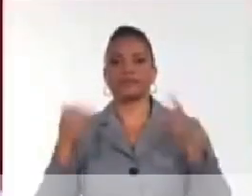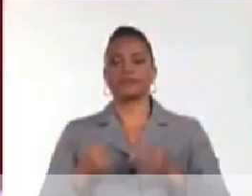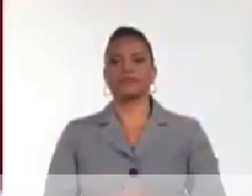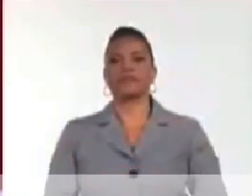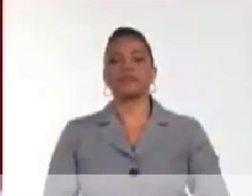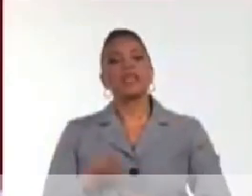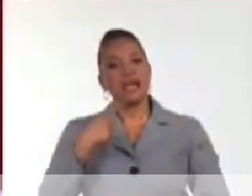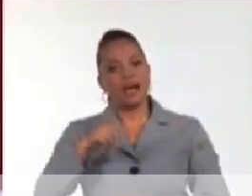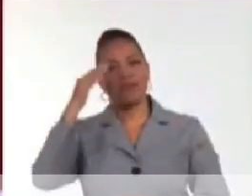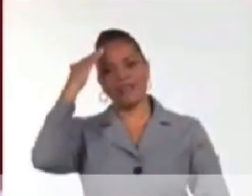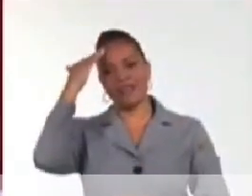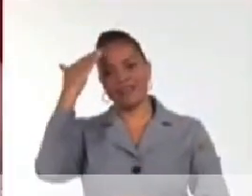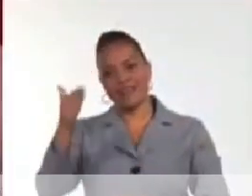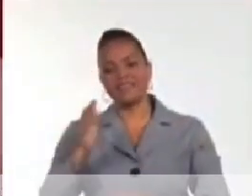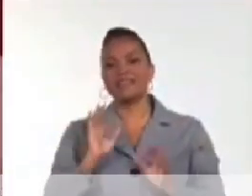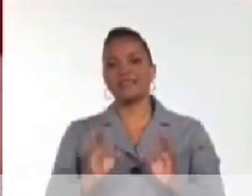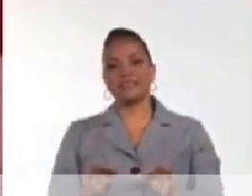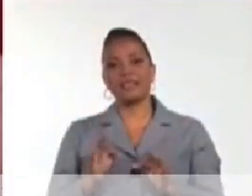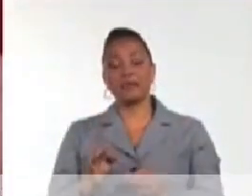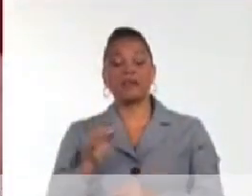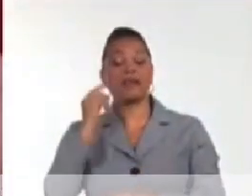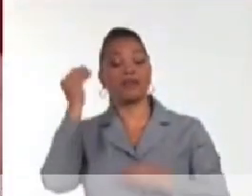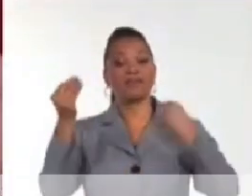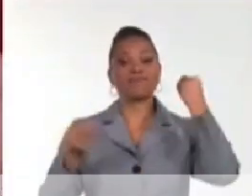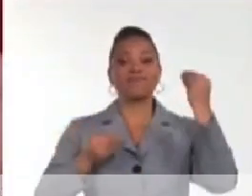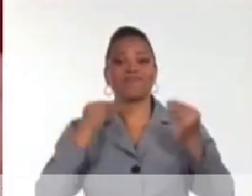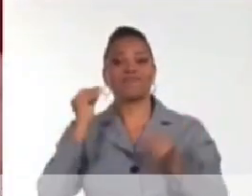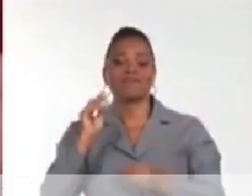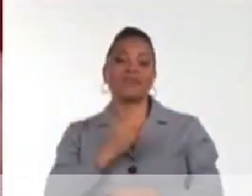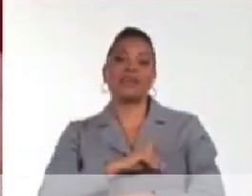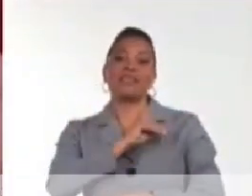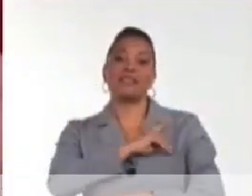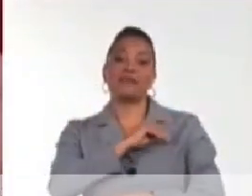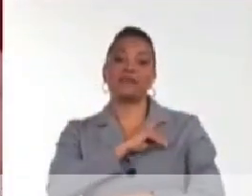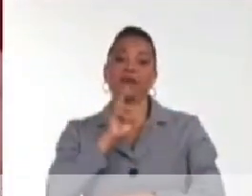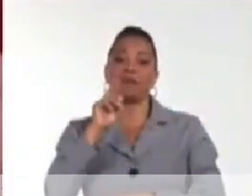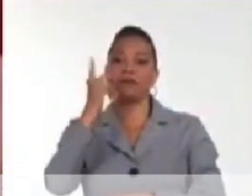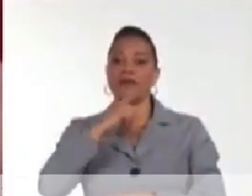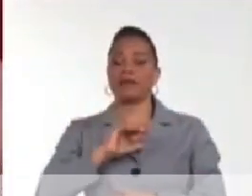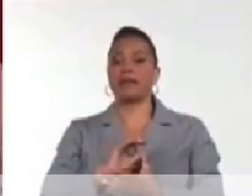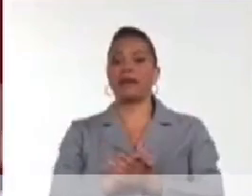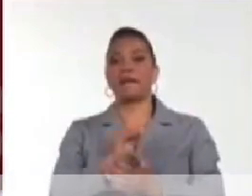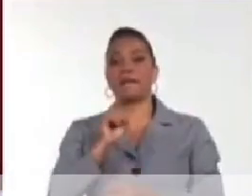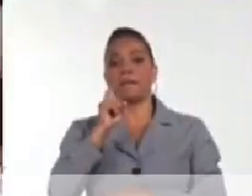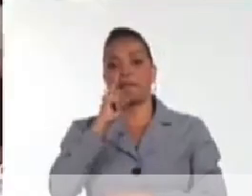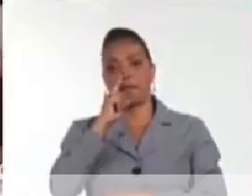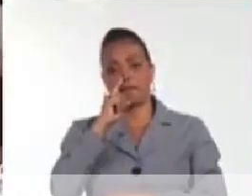Damos las gracias siempre a las sabias reflexiones del diputado José Ramón Machado Ventura.